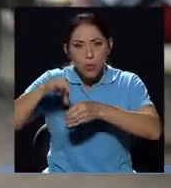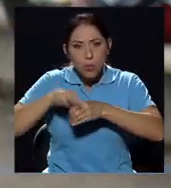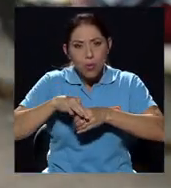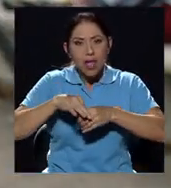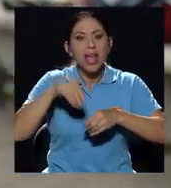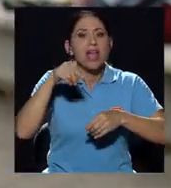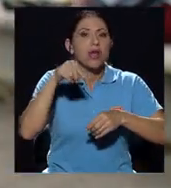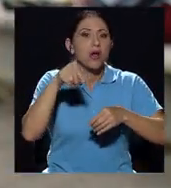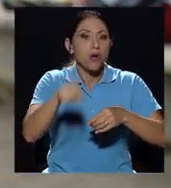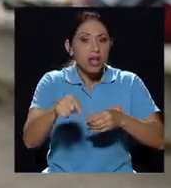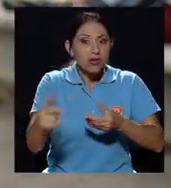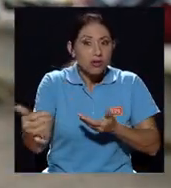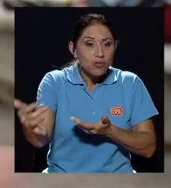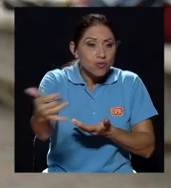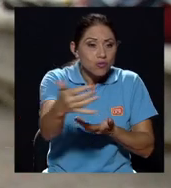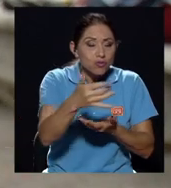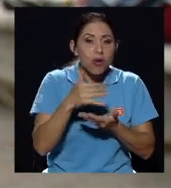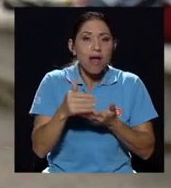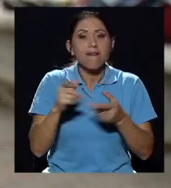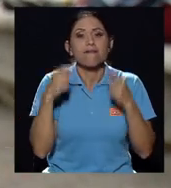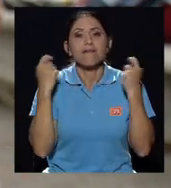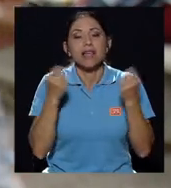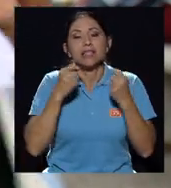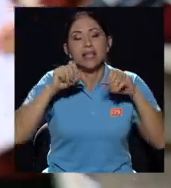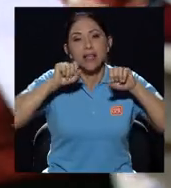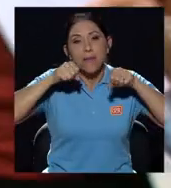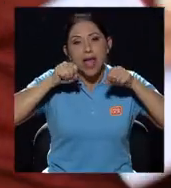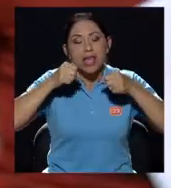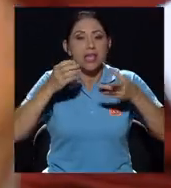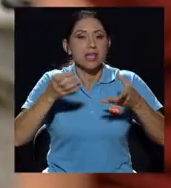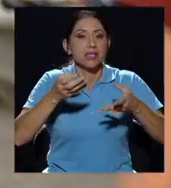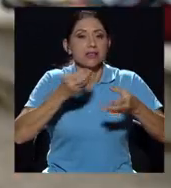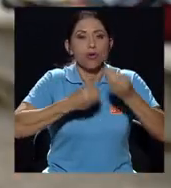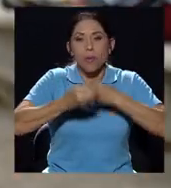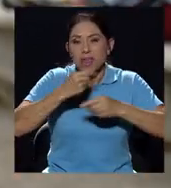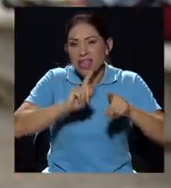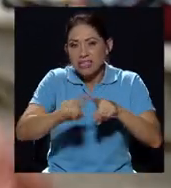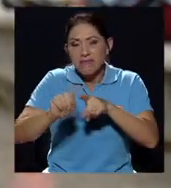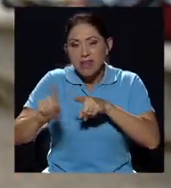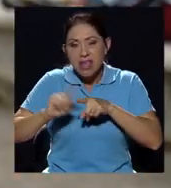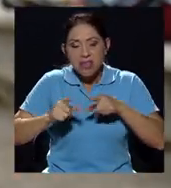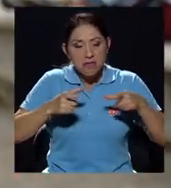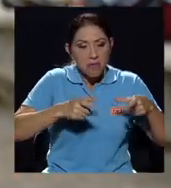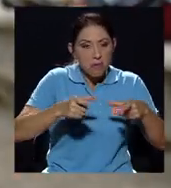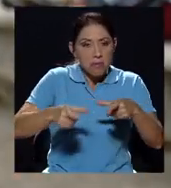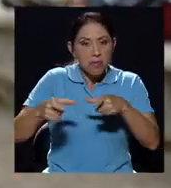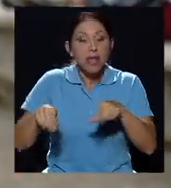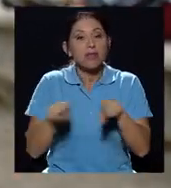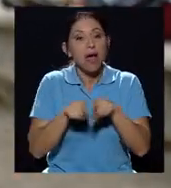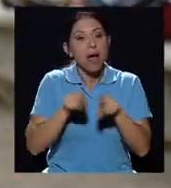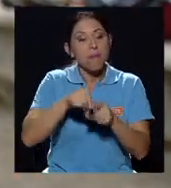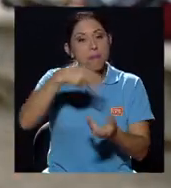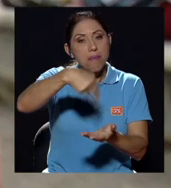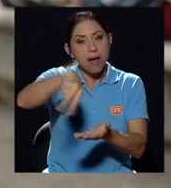del maíz, comidas de maíz. Y luego también bailes,